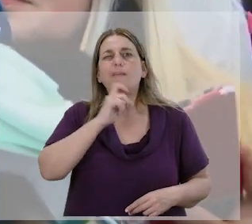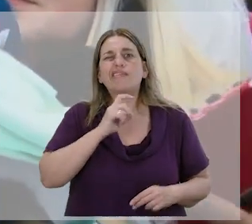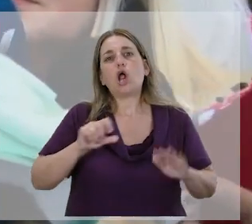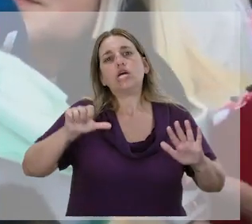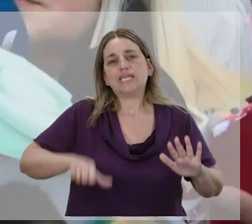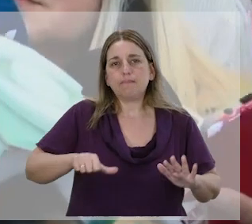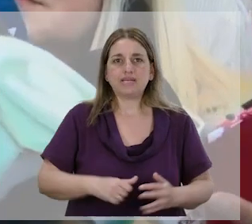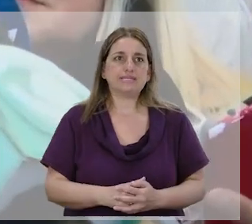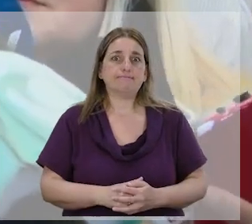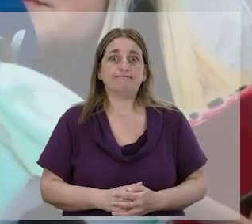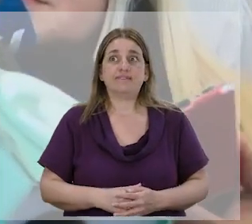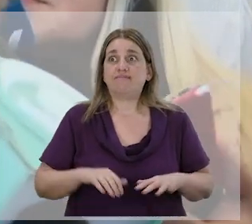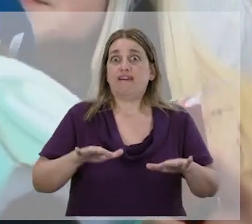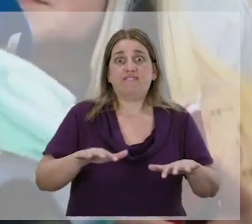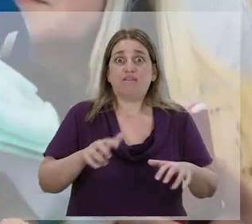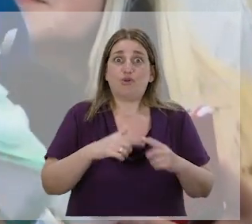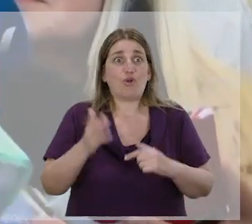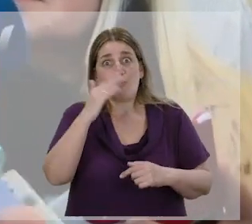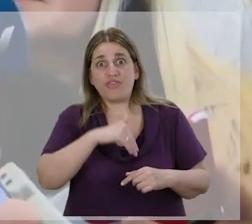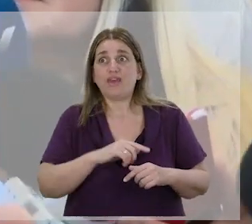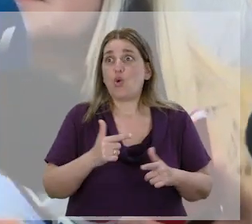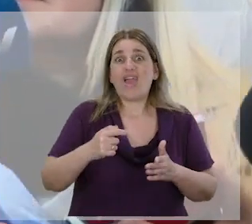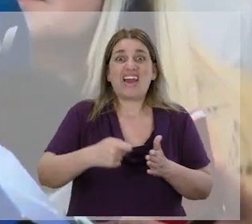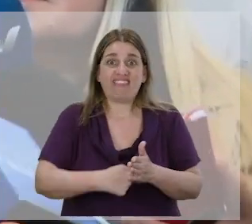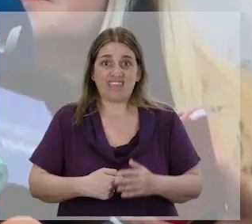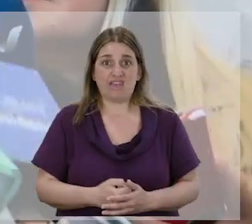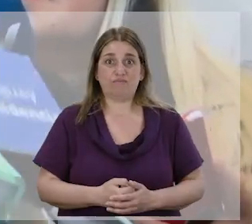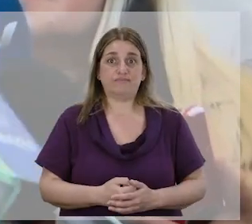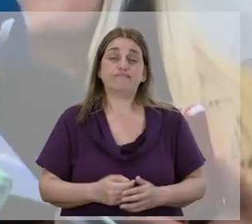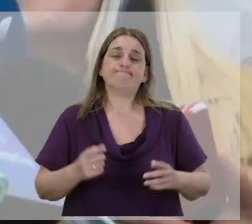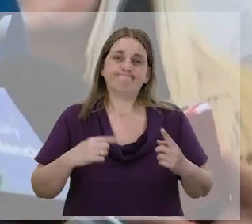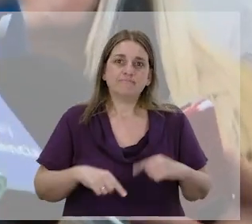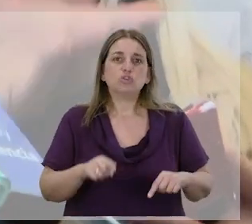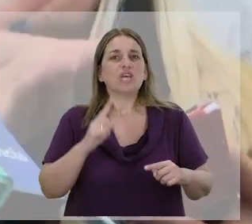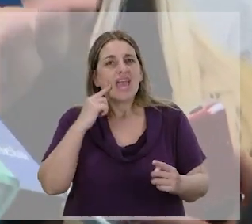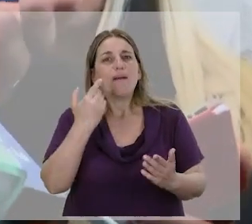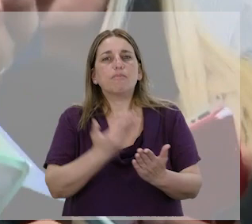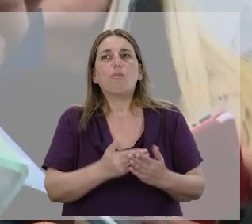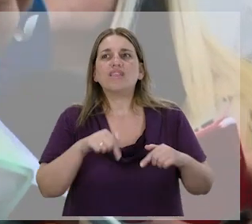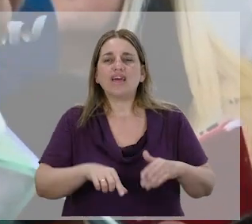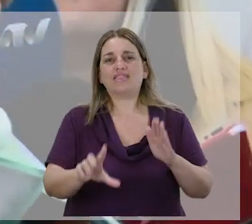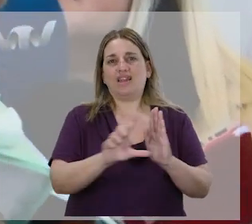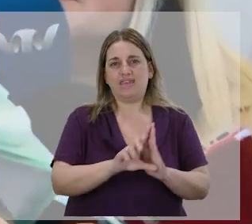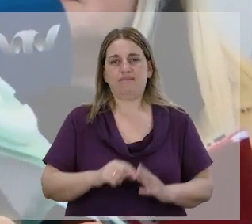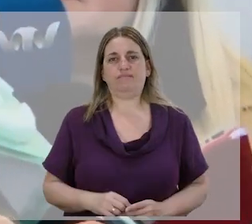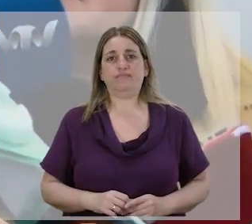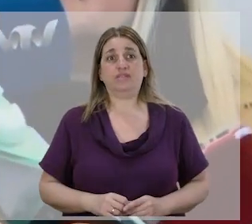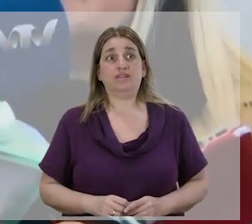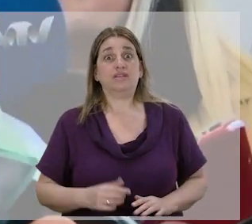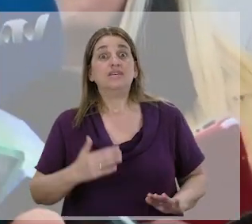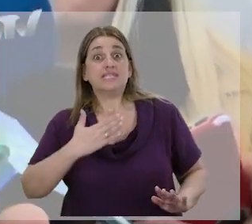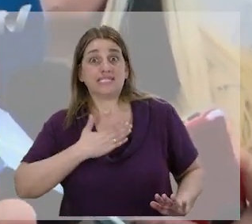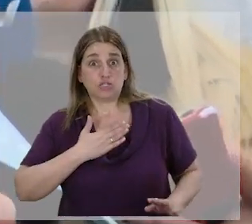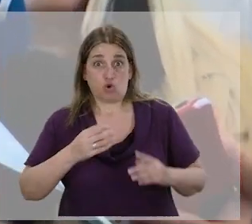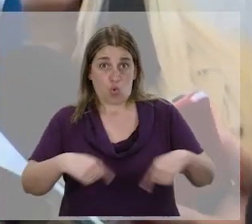mentir, porque tenían que alquilar por 6 meses, y no podían, y no tenían garantía. Entonces, ¿qué propone